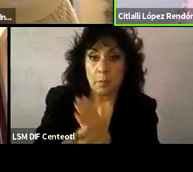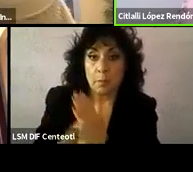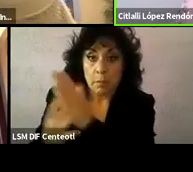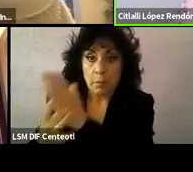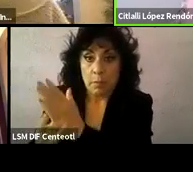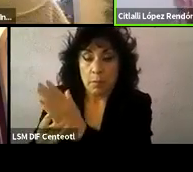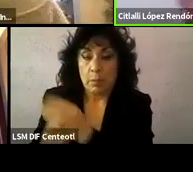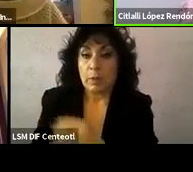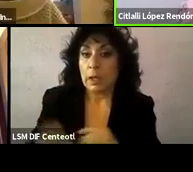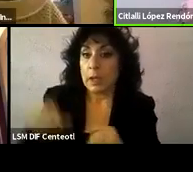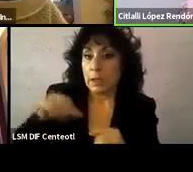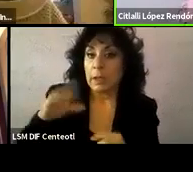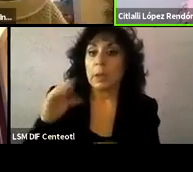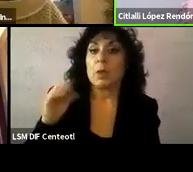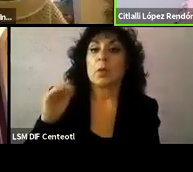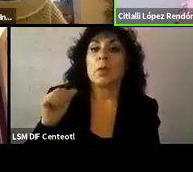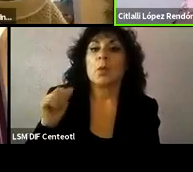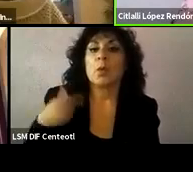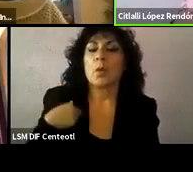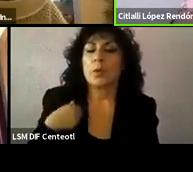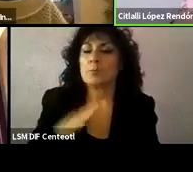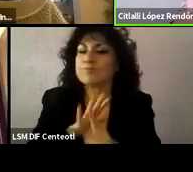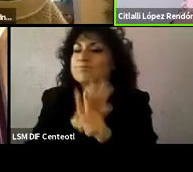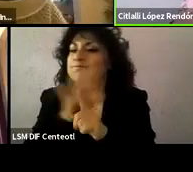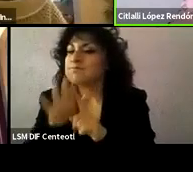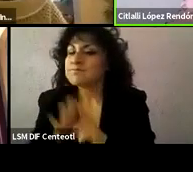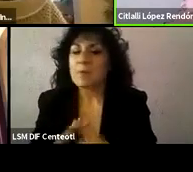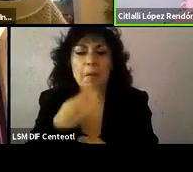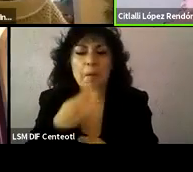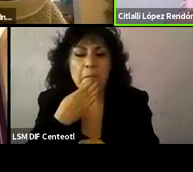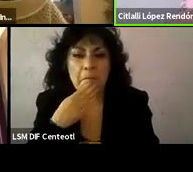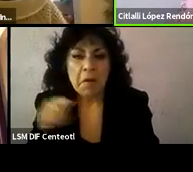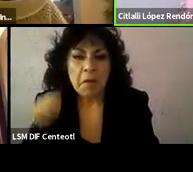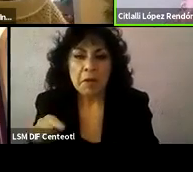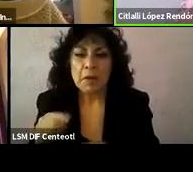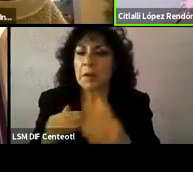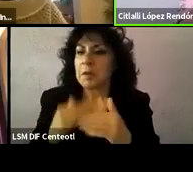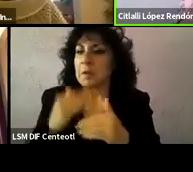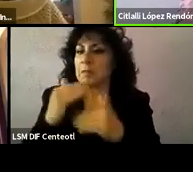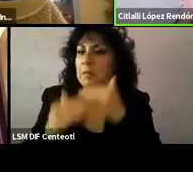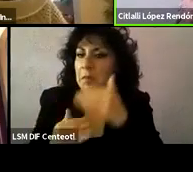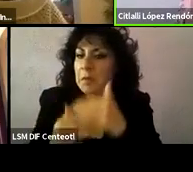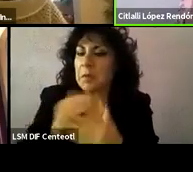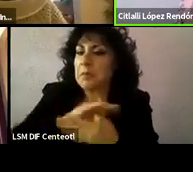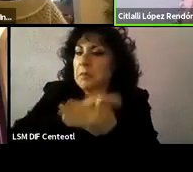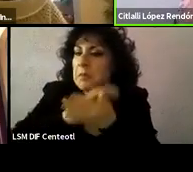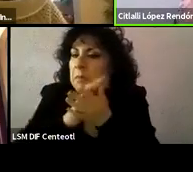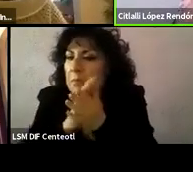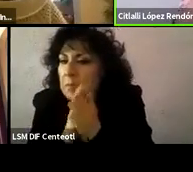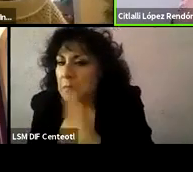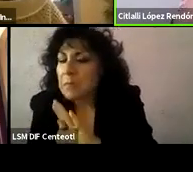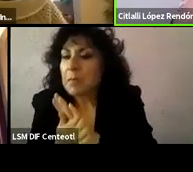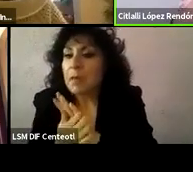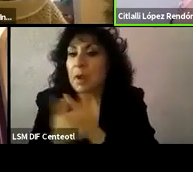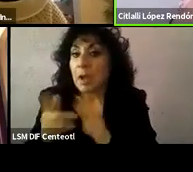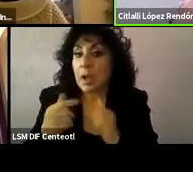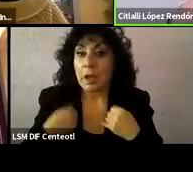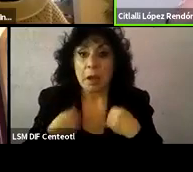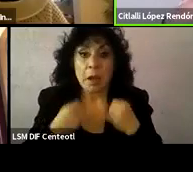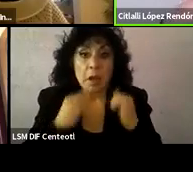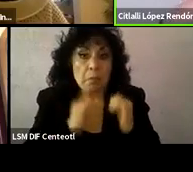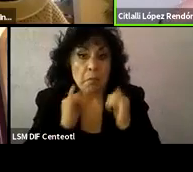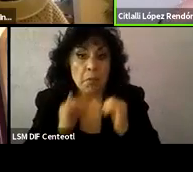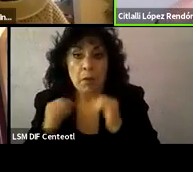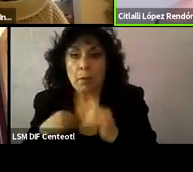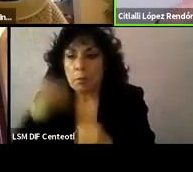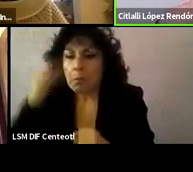súper convencidos de eso, ¿no? O sea, el proceso de transformación no va a venir del individuo reflexionando sobre sí mismo, ¿no?